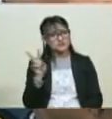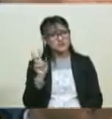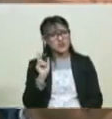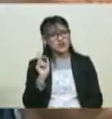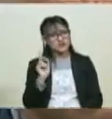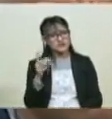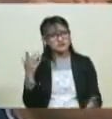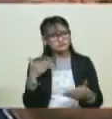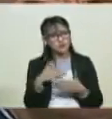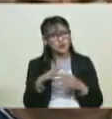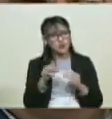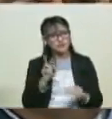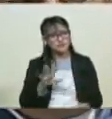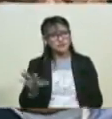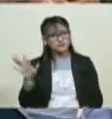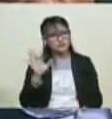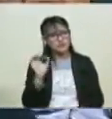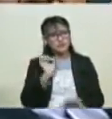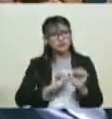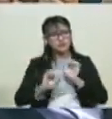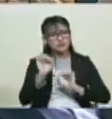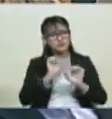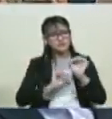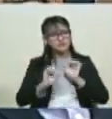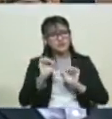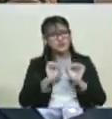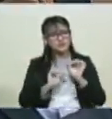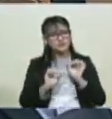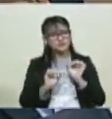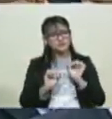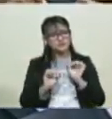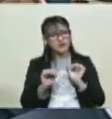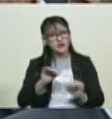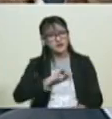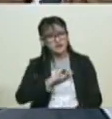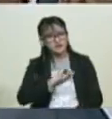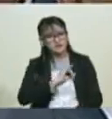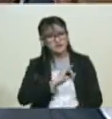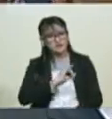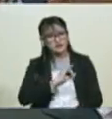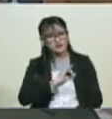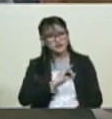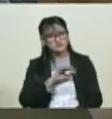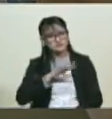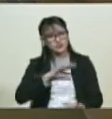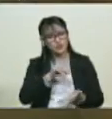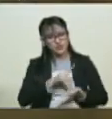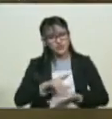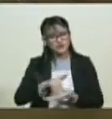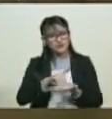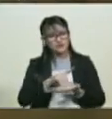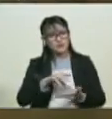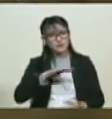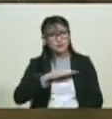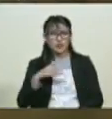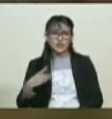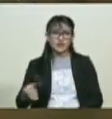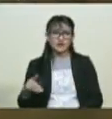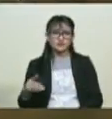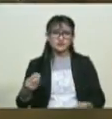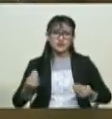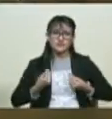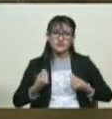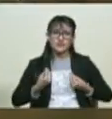cerrar filas toda venezuela en defensa de nuestra identidad de nuestra dignidad de nuestro derecho a vivir